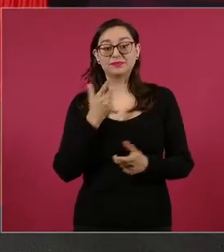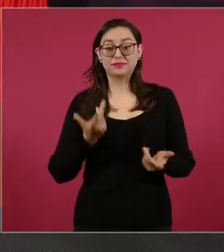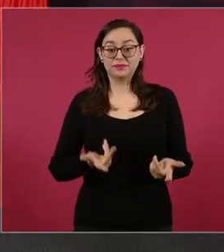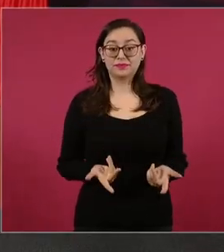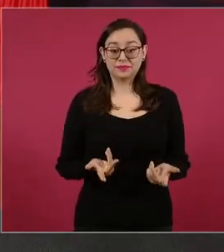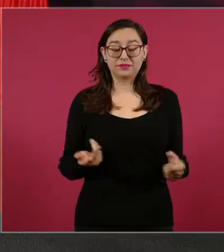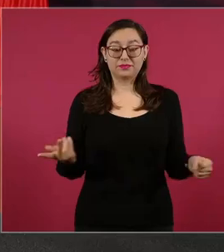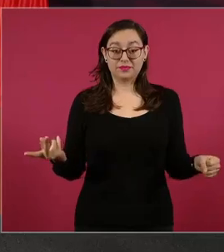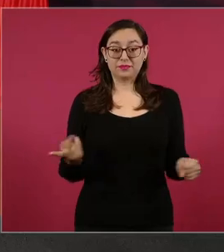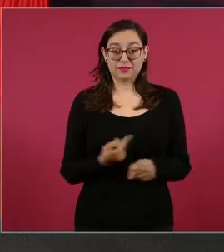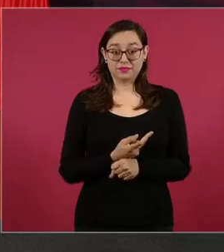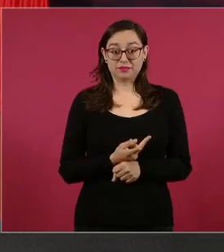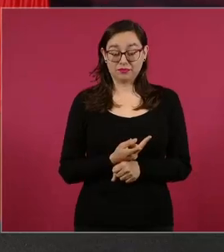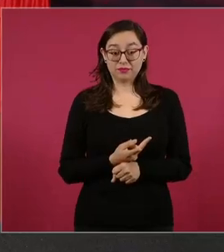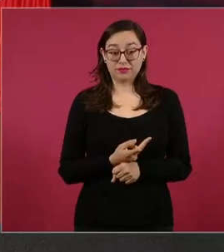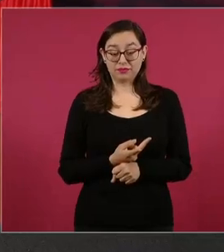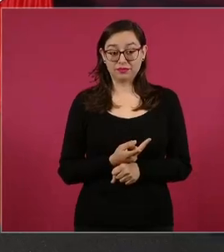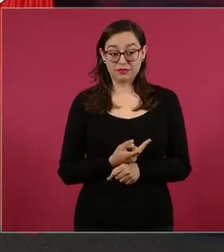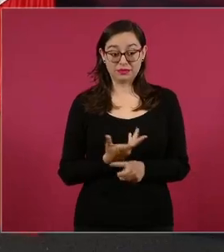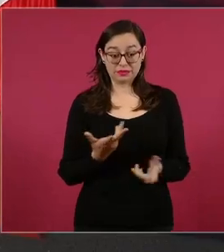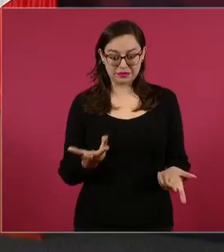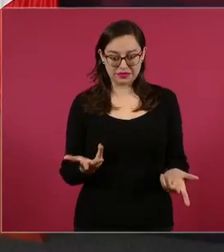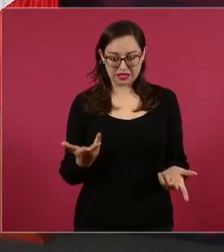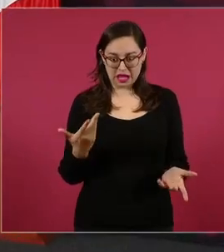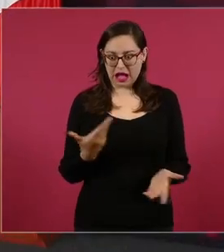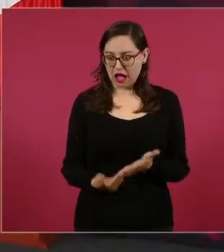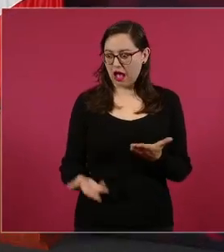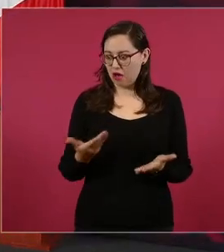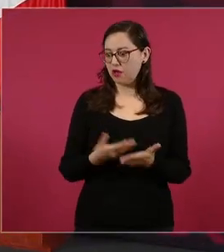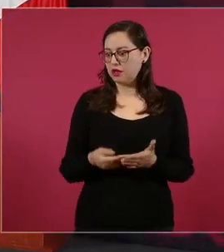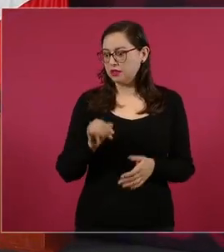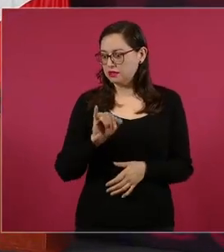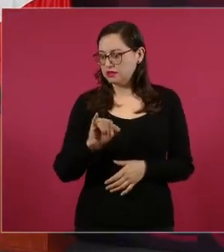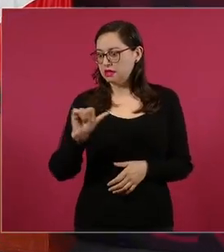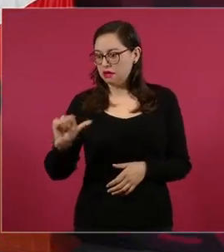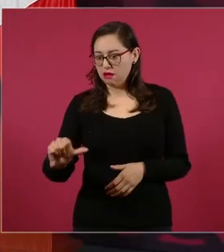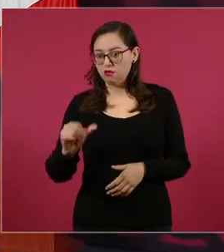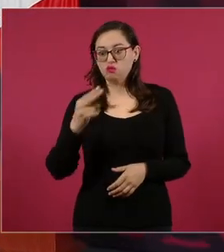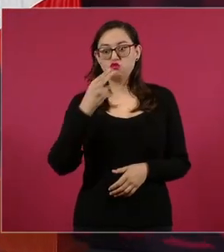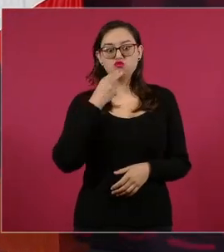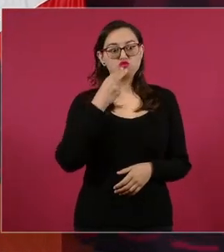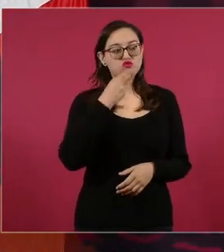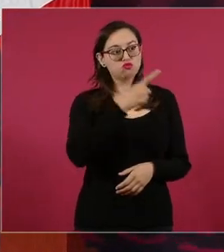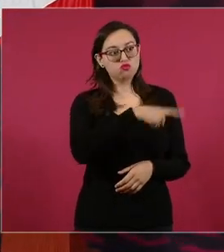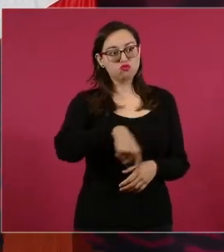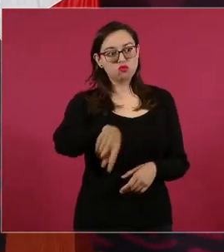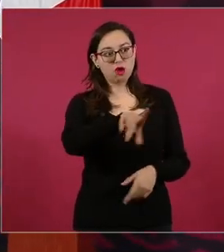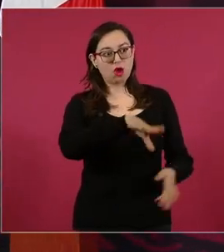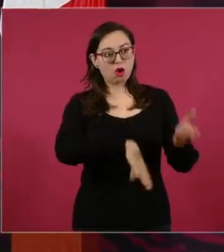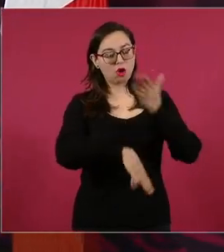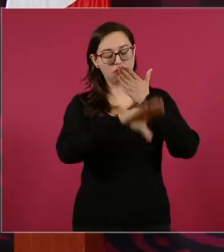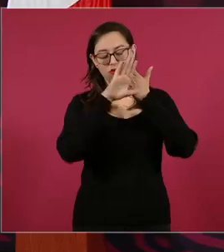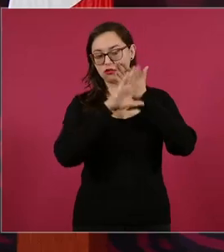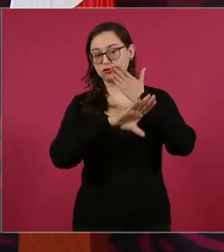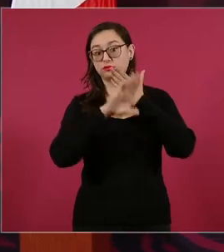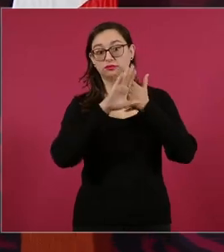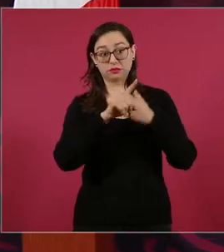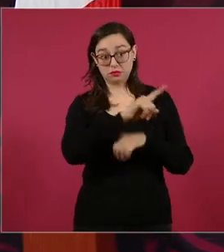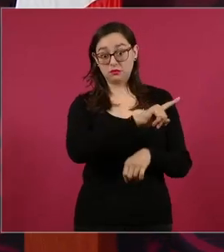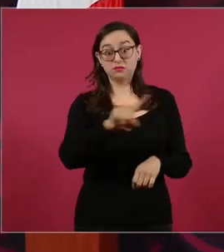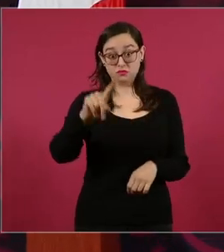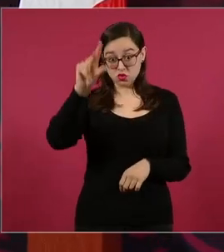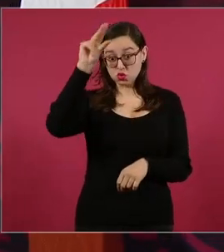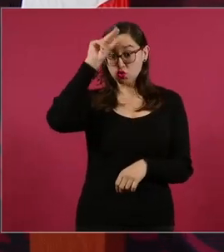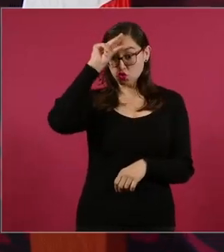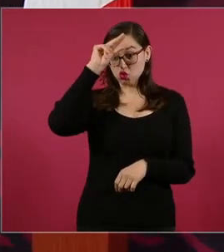adversarios, no todos, no, desde luego, porque nuestros adversarios, la mayoría son muy inteligentes, mucho muy